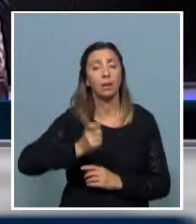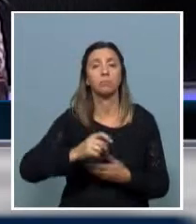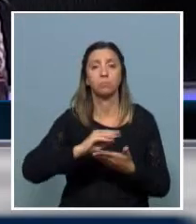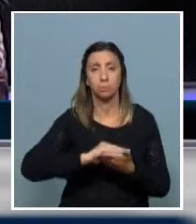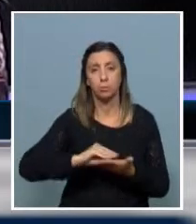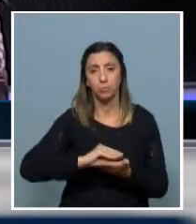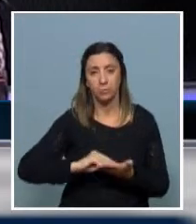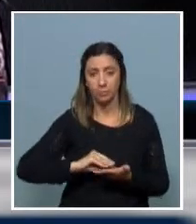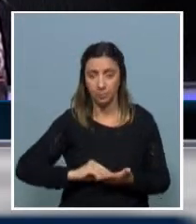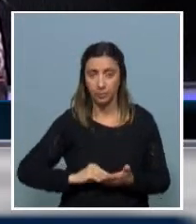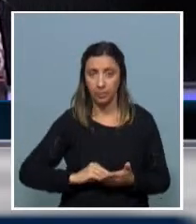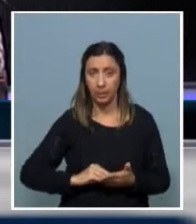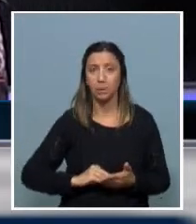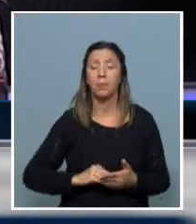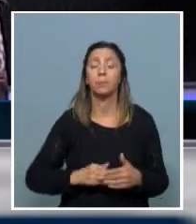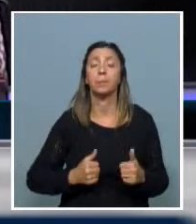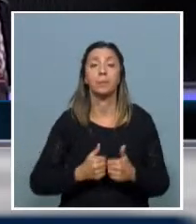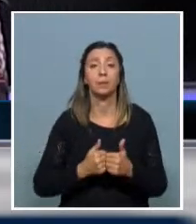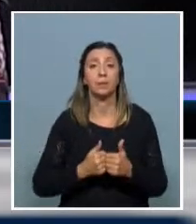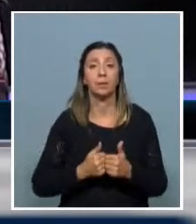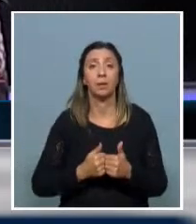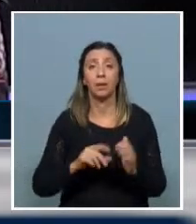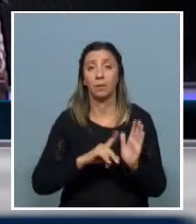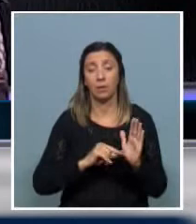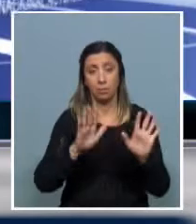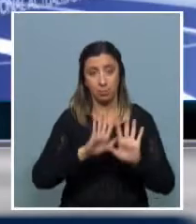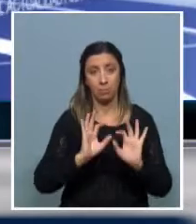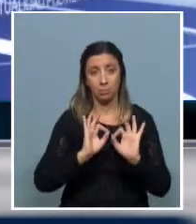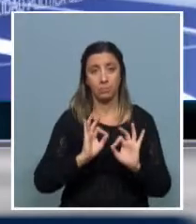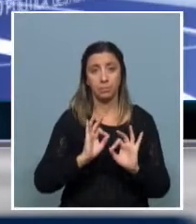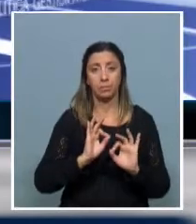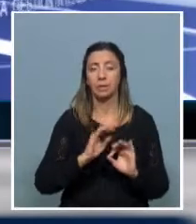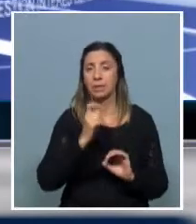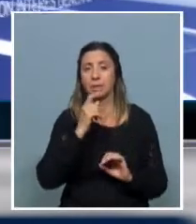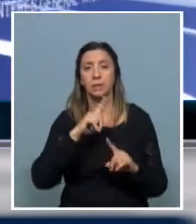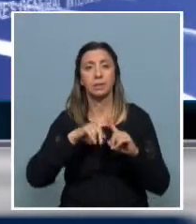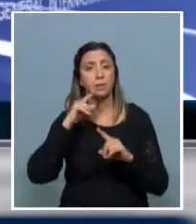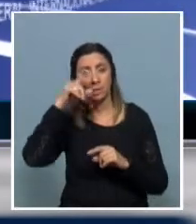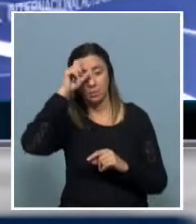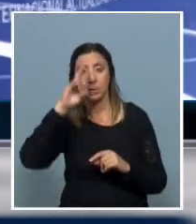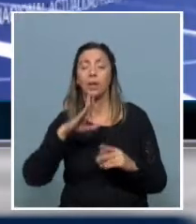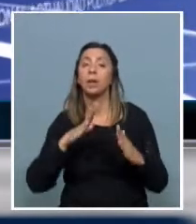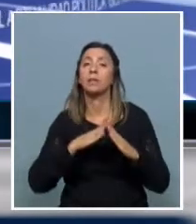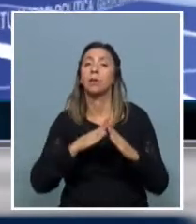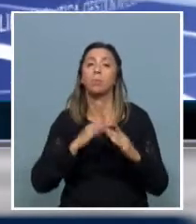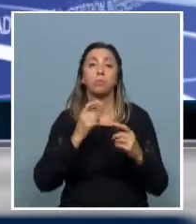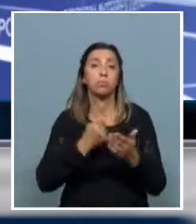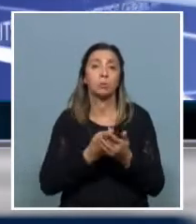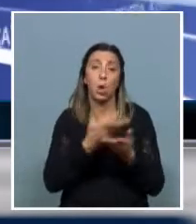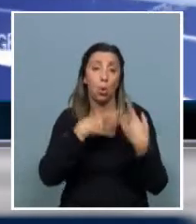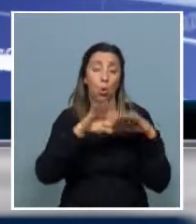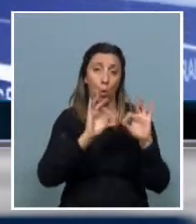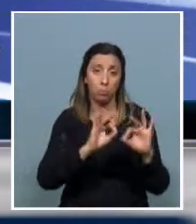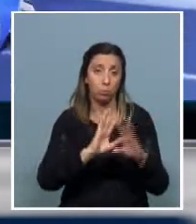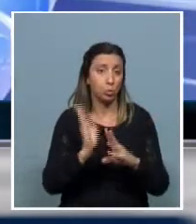administrativo de las vistas a fiscalía para la elaboración del decreto. Bien, Ángela, Ximena Rosales canceló su vivienda...